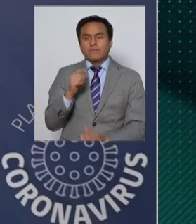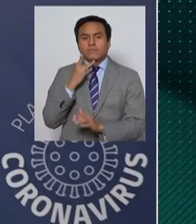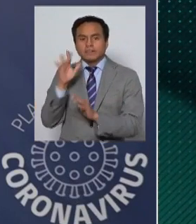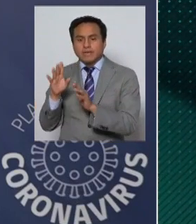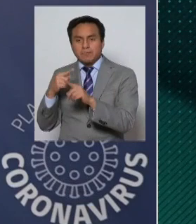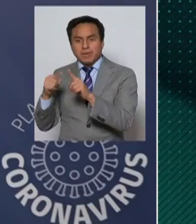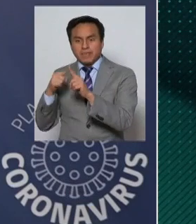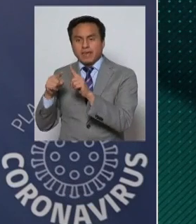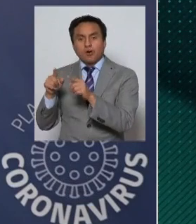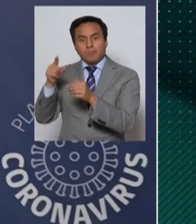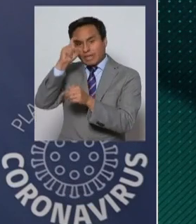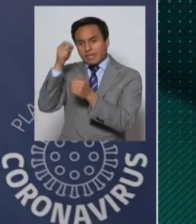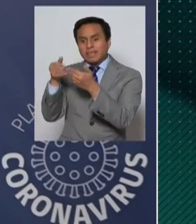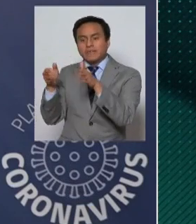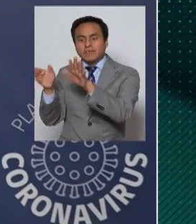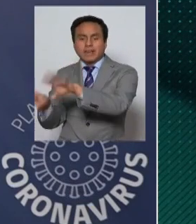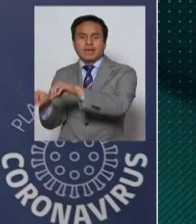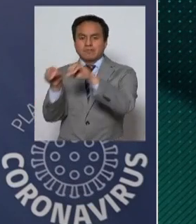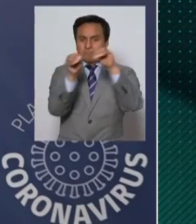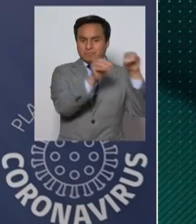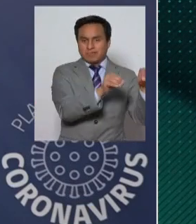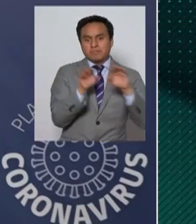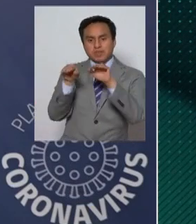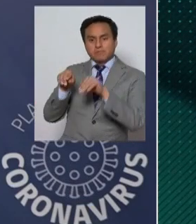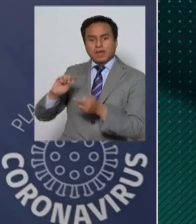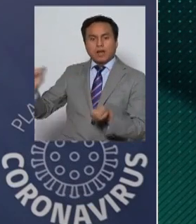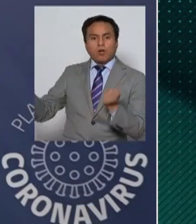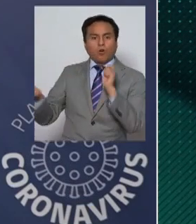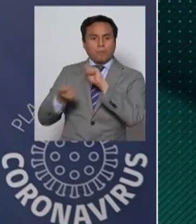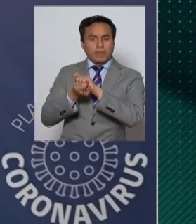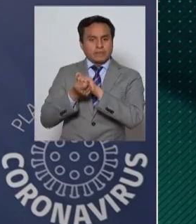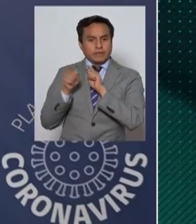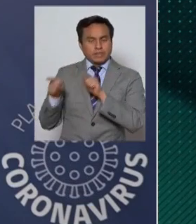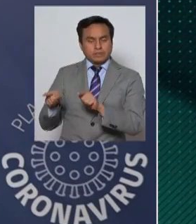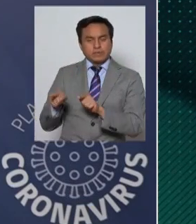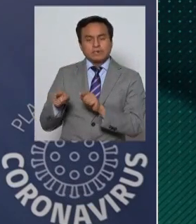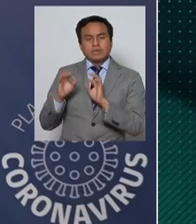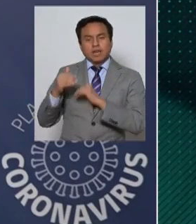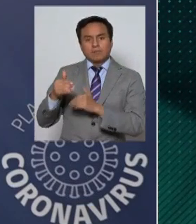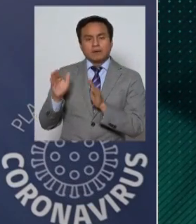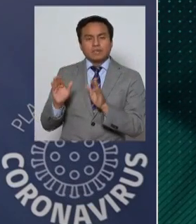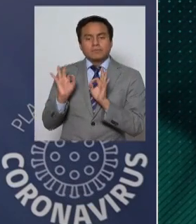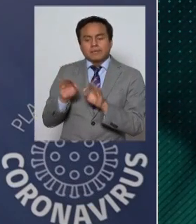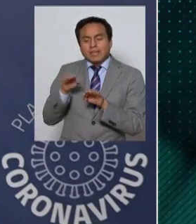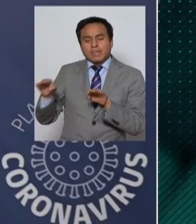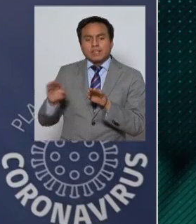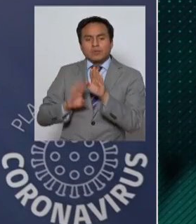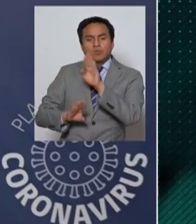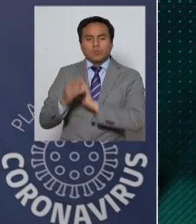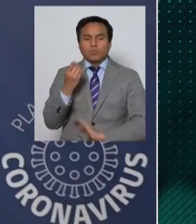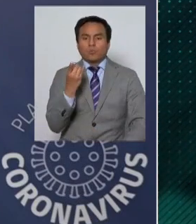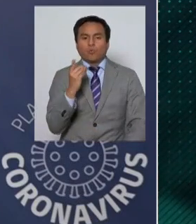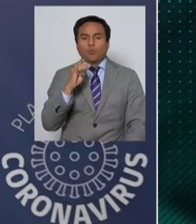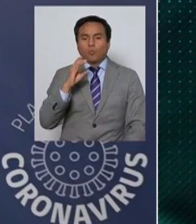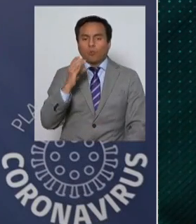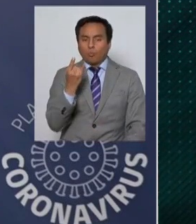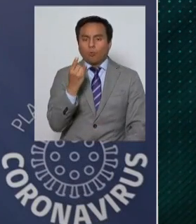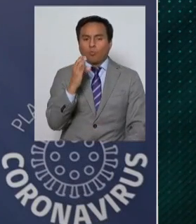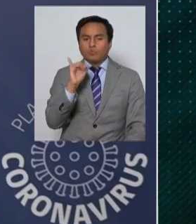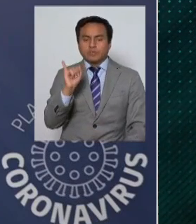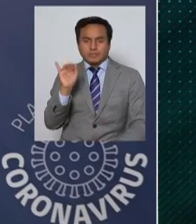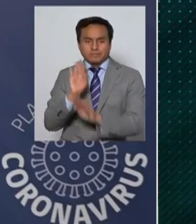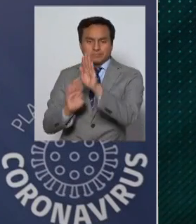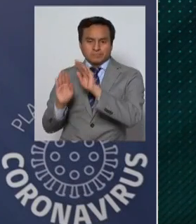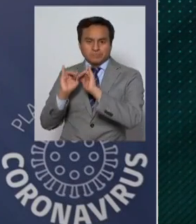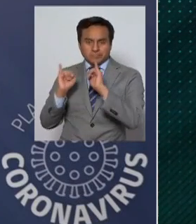básicas, medias, en los hospitales y estas mismas convertirlas en camas de cuidados intensivos. Eso va a seguir